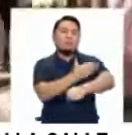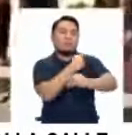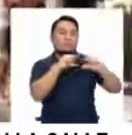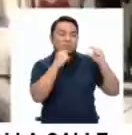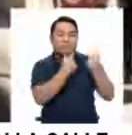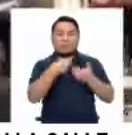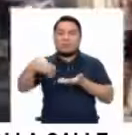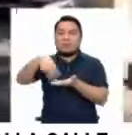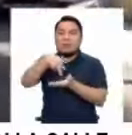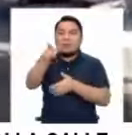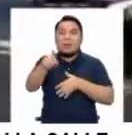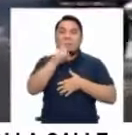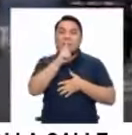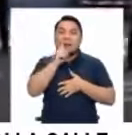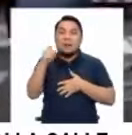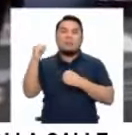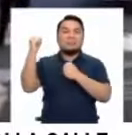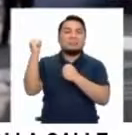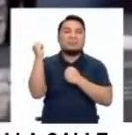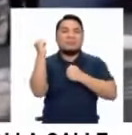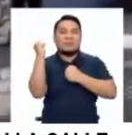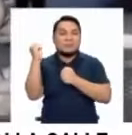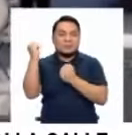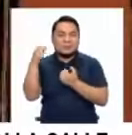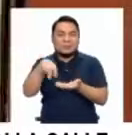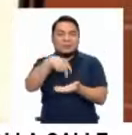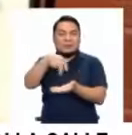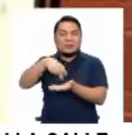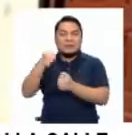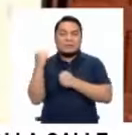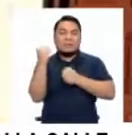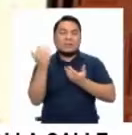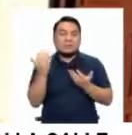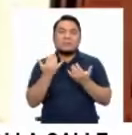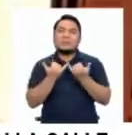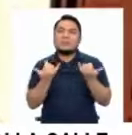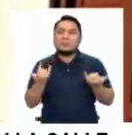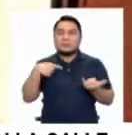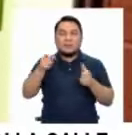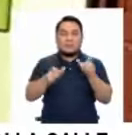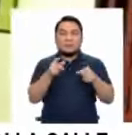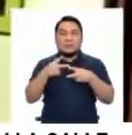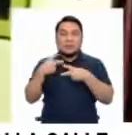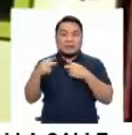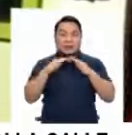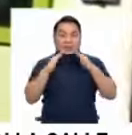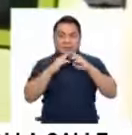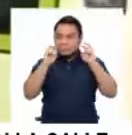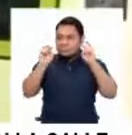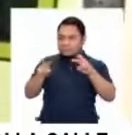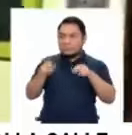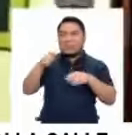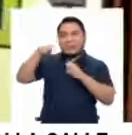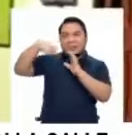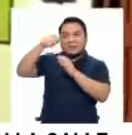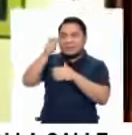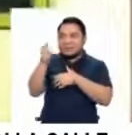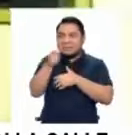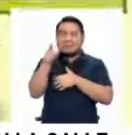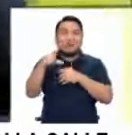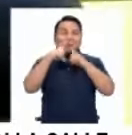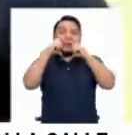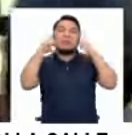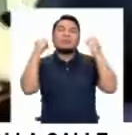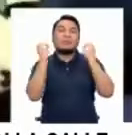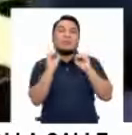el tradicional vals. Los asistentes, quienes estaban en los exteriores de la vivienda grabando a la quinceañera, no usaban mascarillas